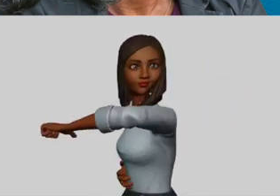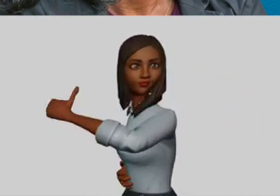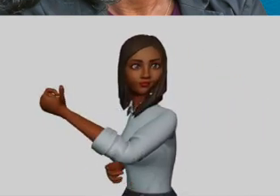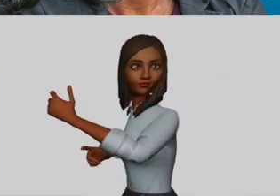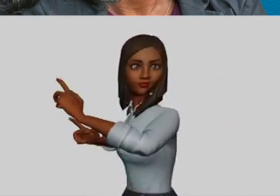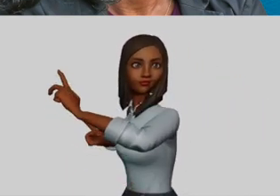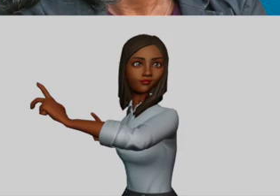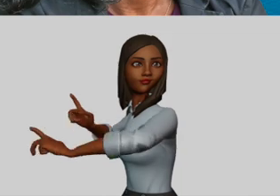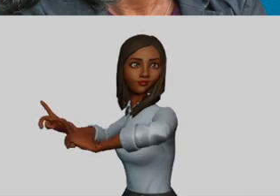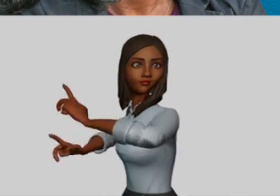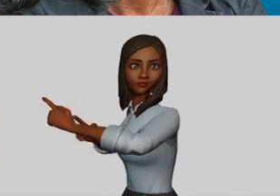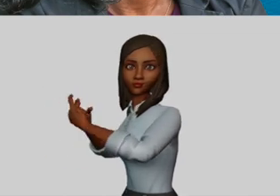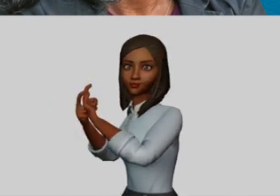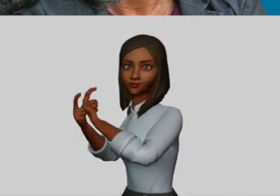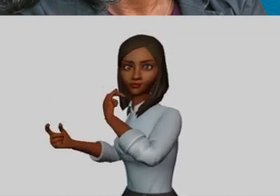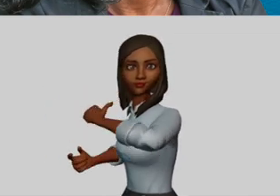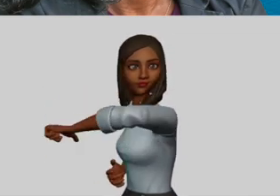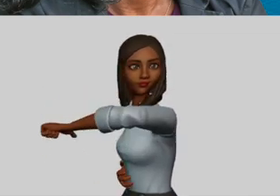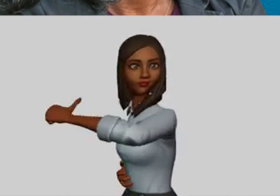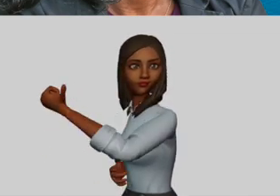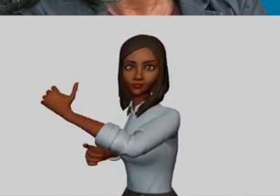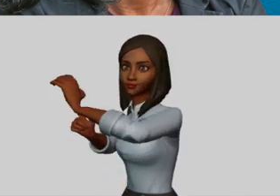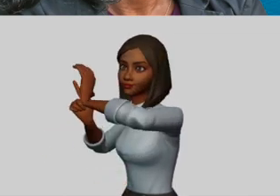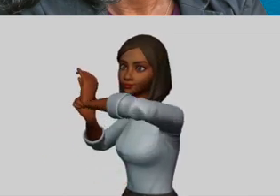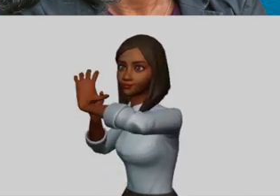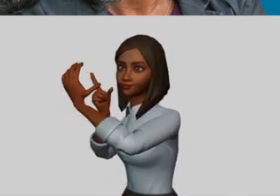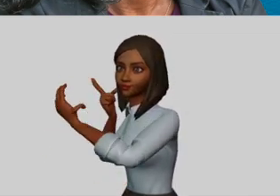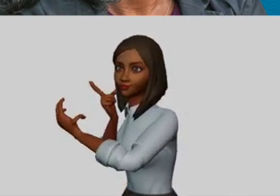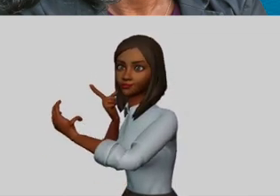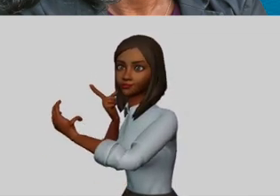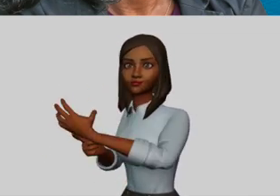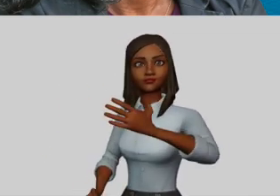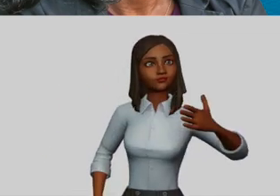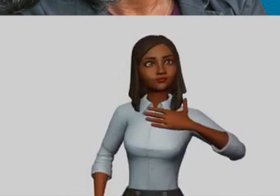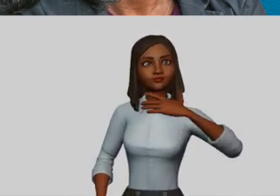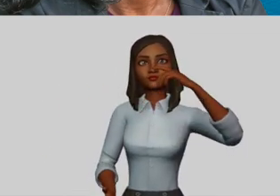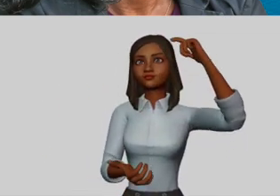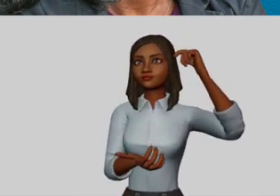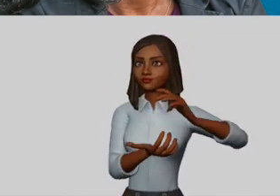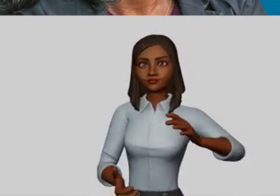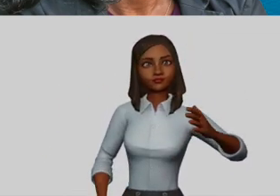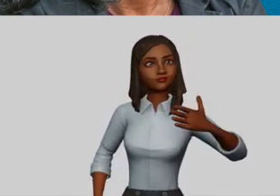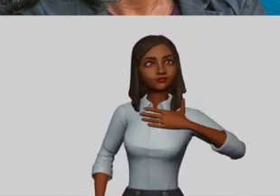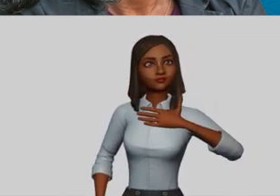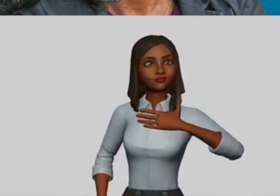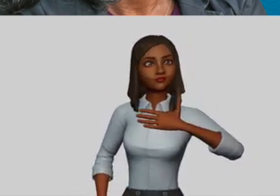ley a veces que protege esta comunidad, o